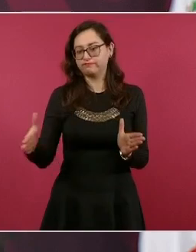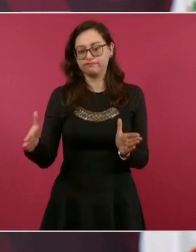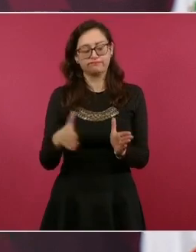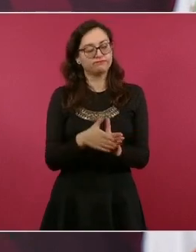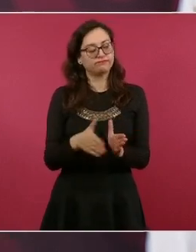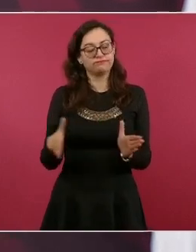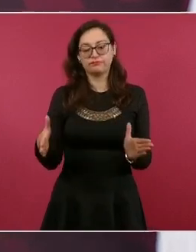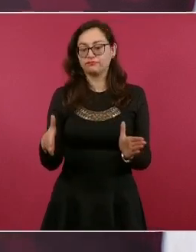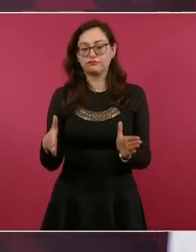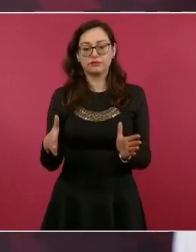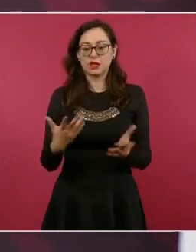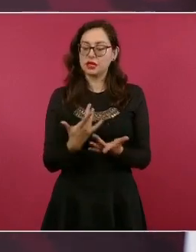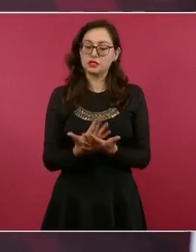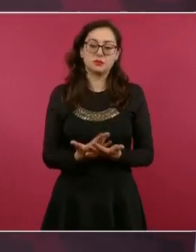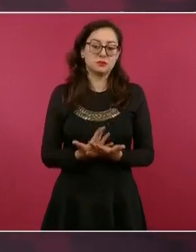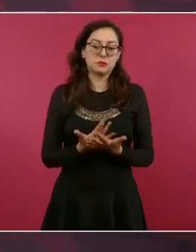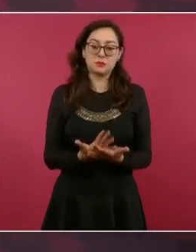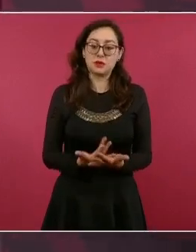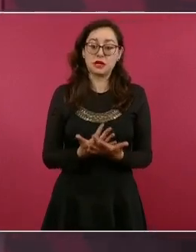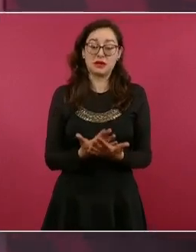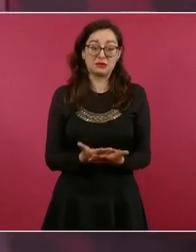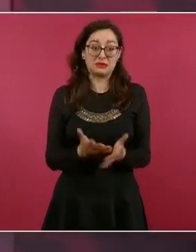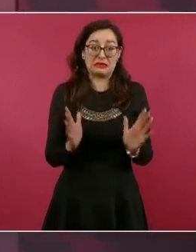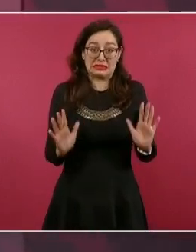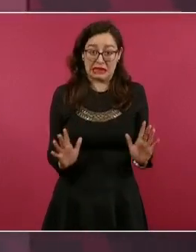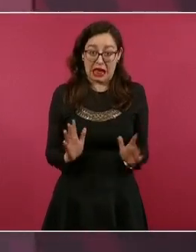para que no